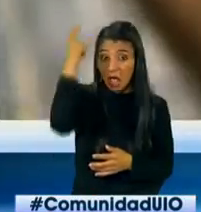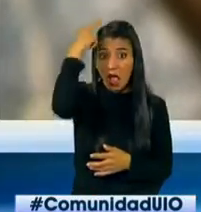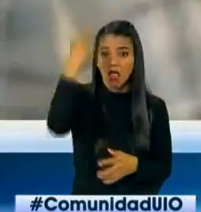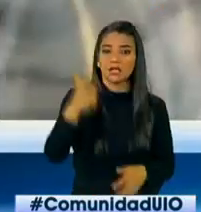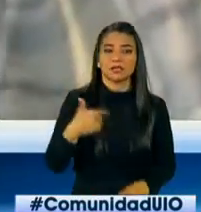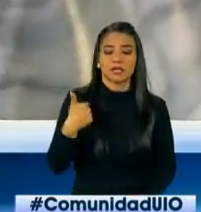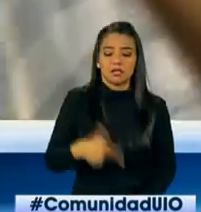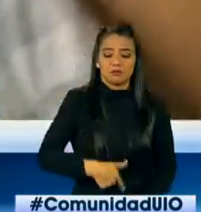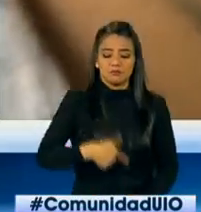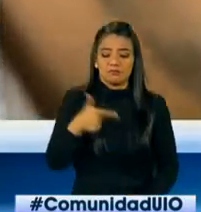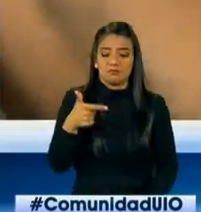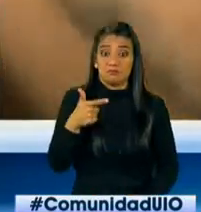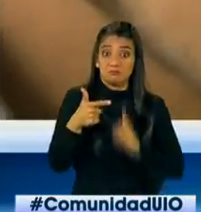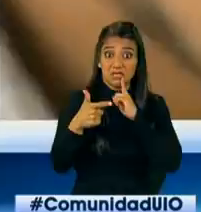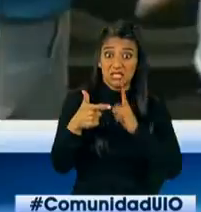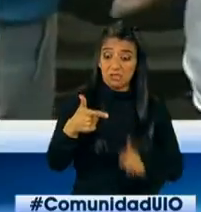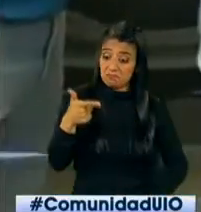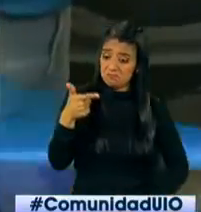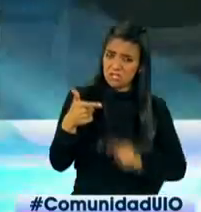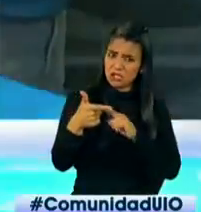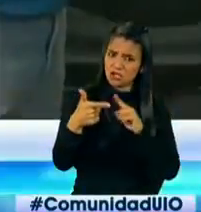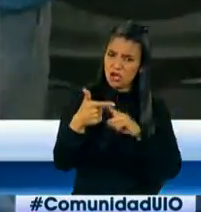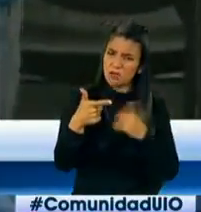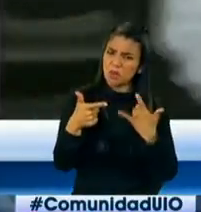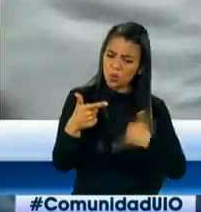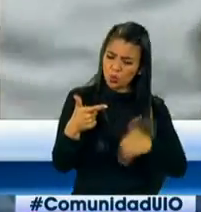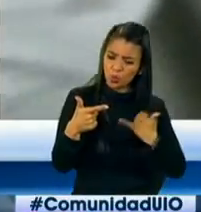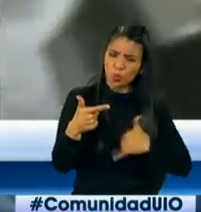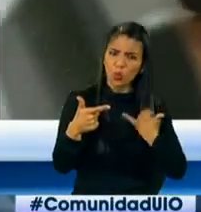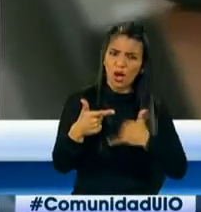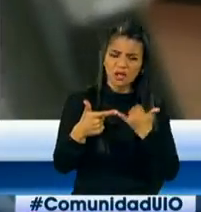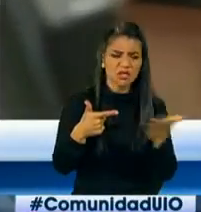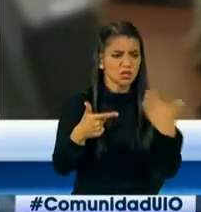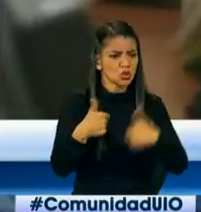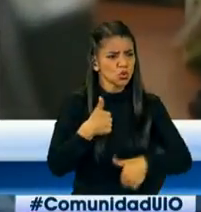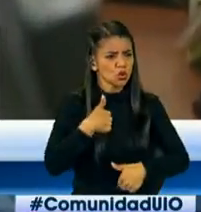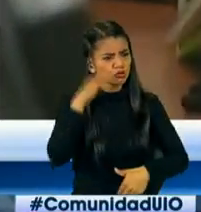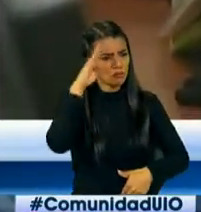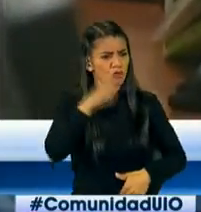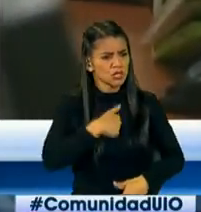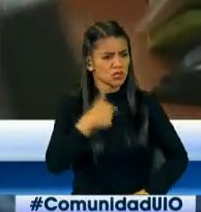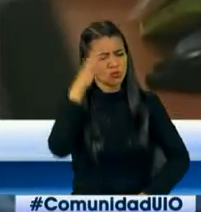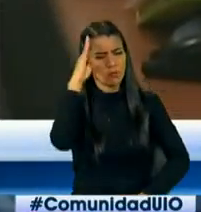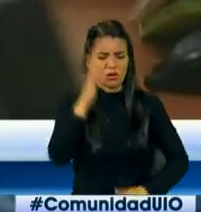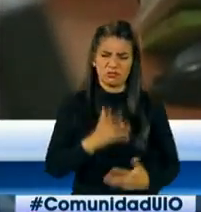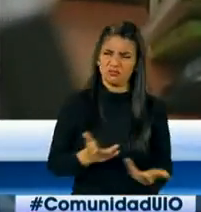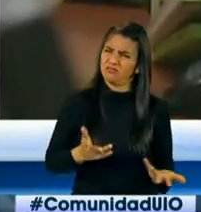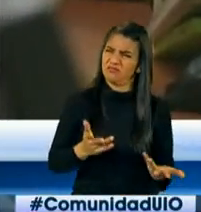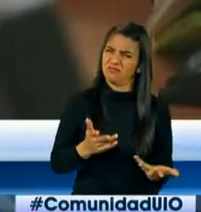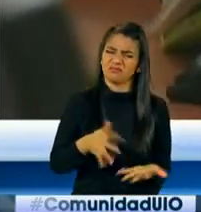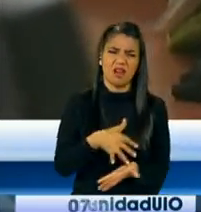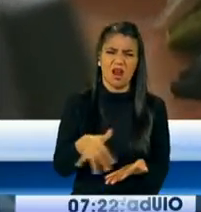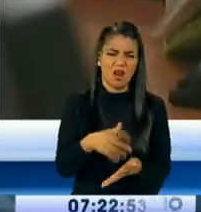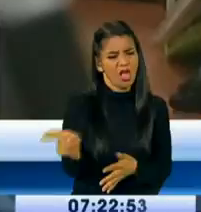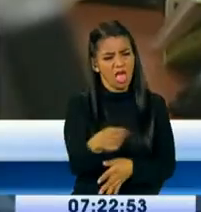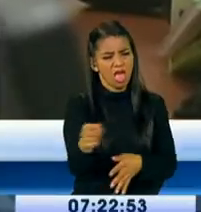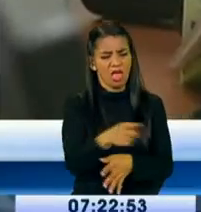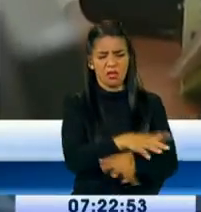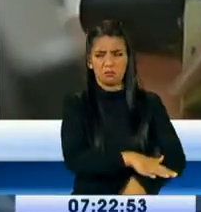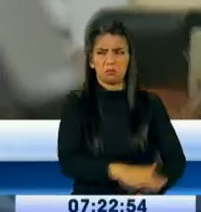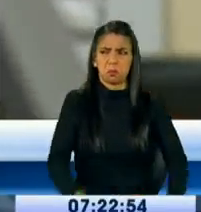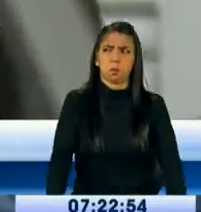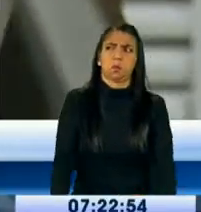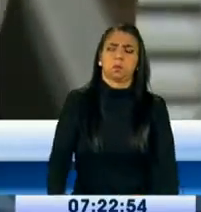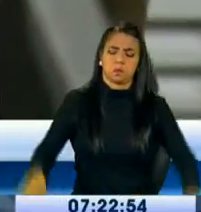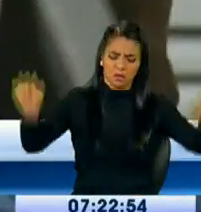fuego. Muestran una pistola que no sabíamos que era de juguete. Y me dice, bueno, policía judicial. Y dice, toda la pared, hasta manes que